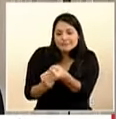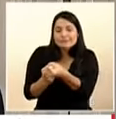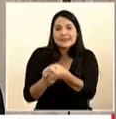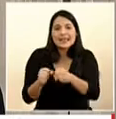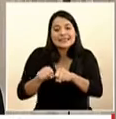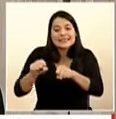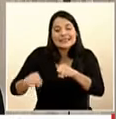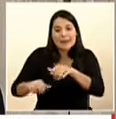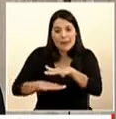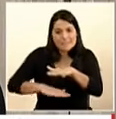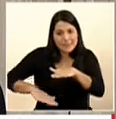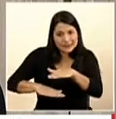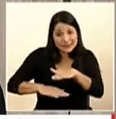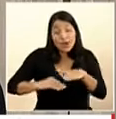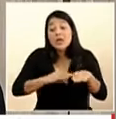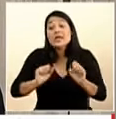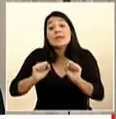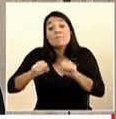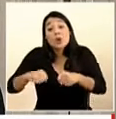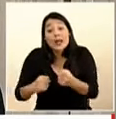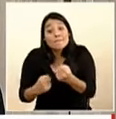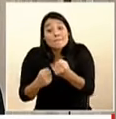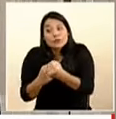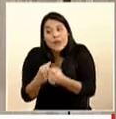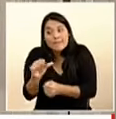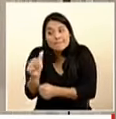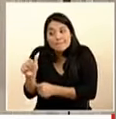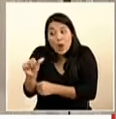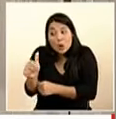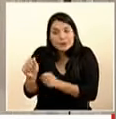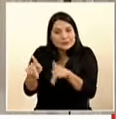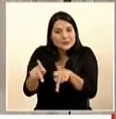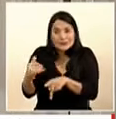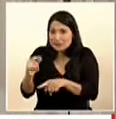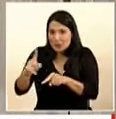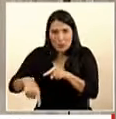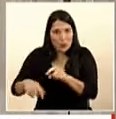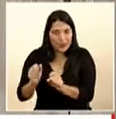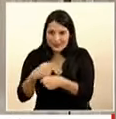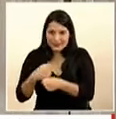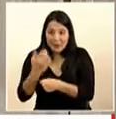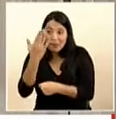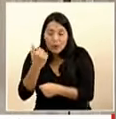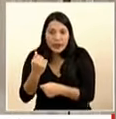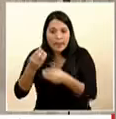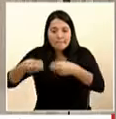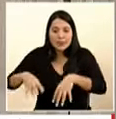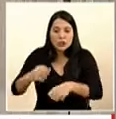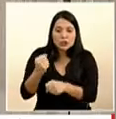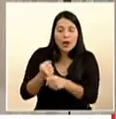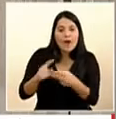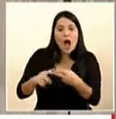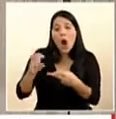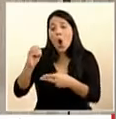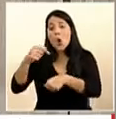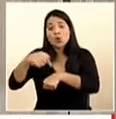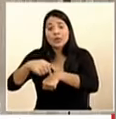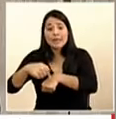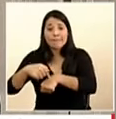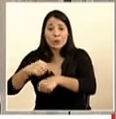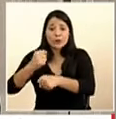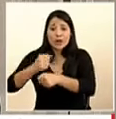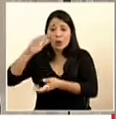básicos y apoyar a quienes hoy no lo pueden hacer y que el gobierno estamos trabajando para muy prontamente dar apoyos